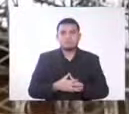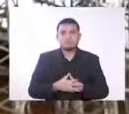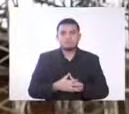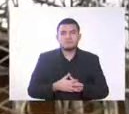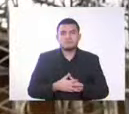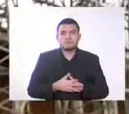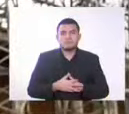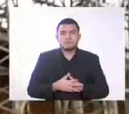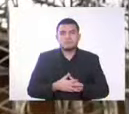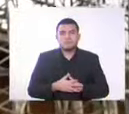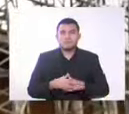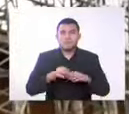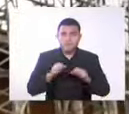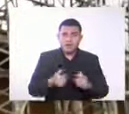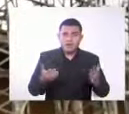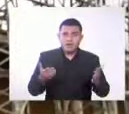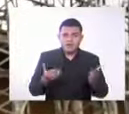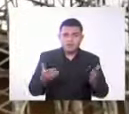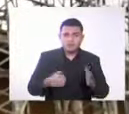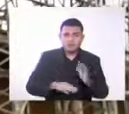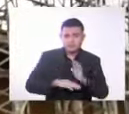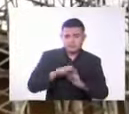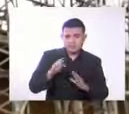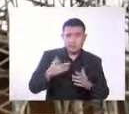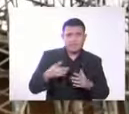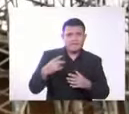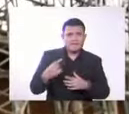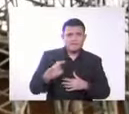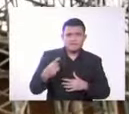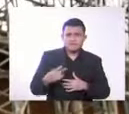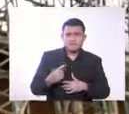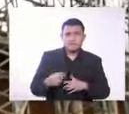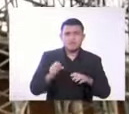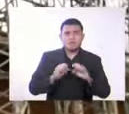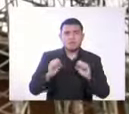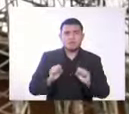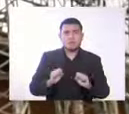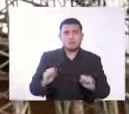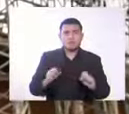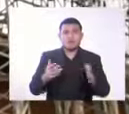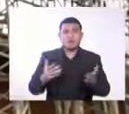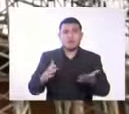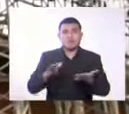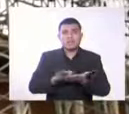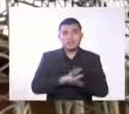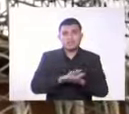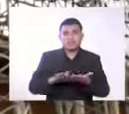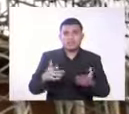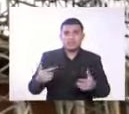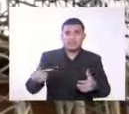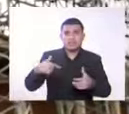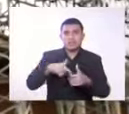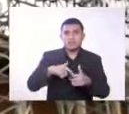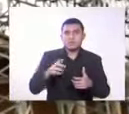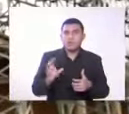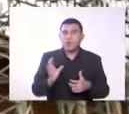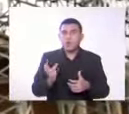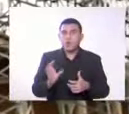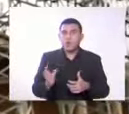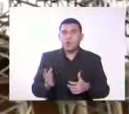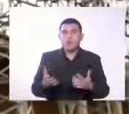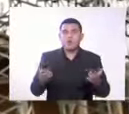Pueden fabricarse más fácilmente mediante un sistema similar al de una impresora de inyección de tinta, pero utilizando tintas